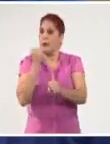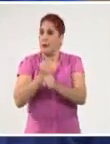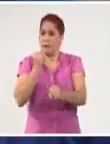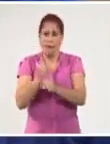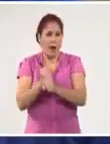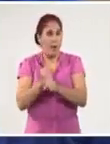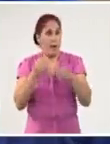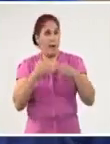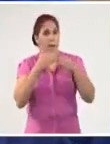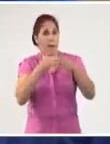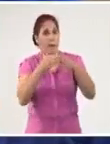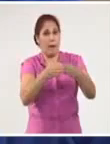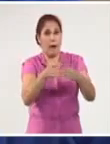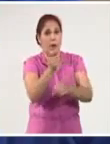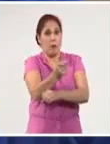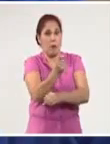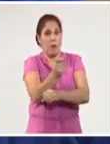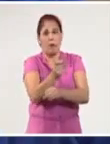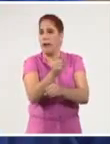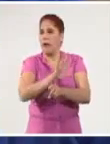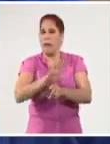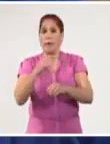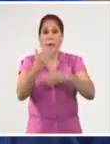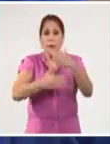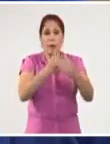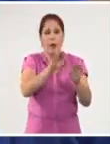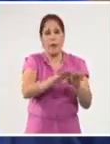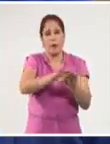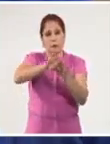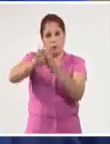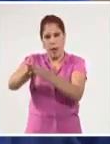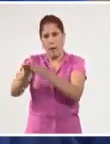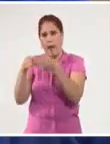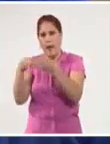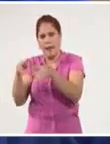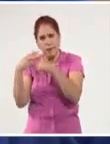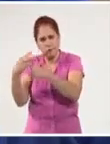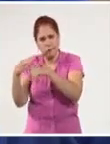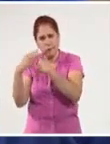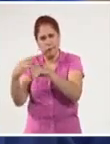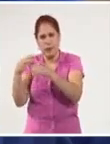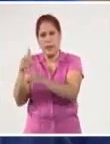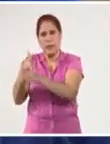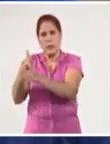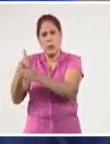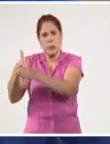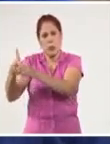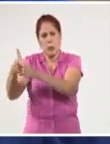siempre sacar las embarcaciones que más problemas tengan para poder sacar el desarrollo de la pesca